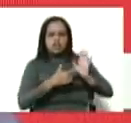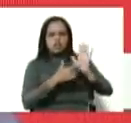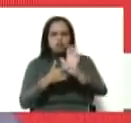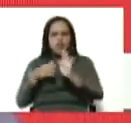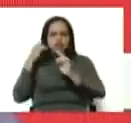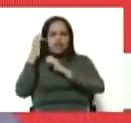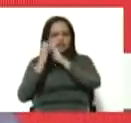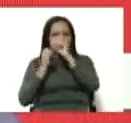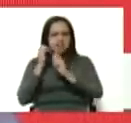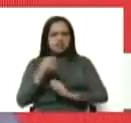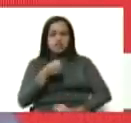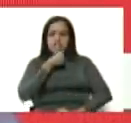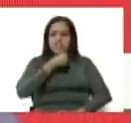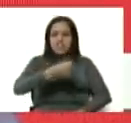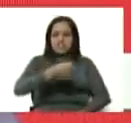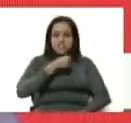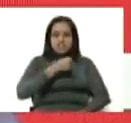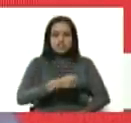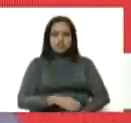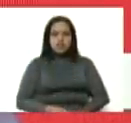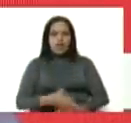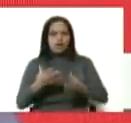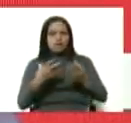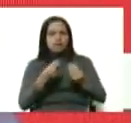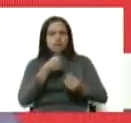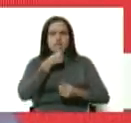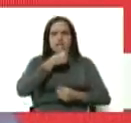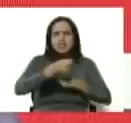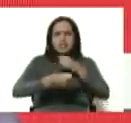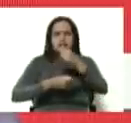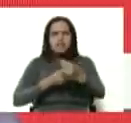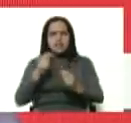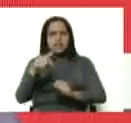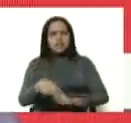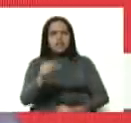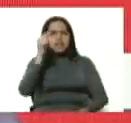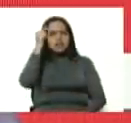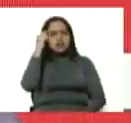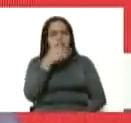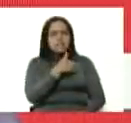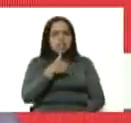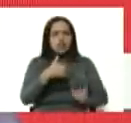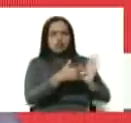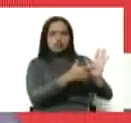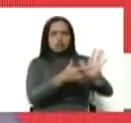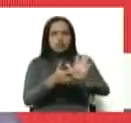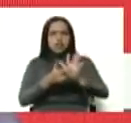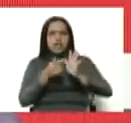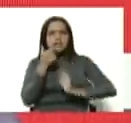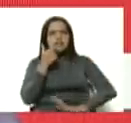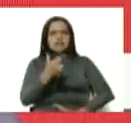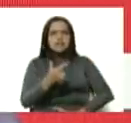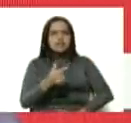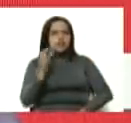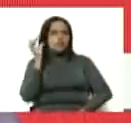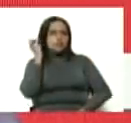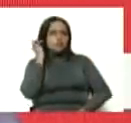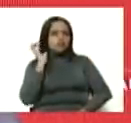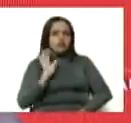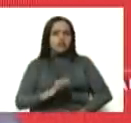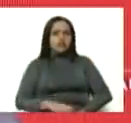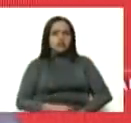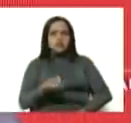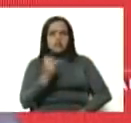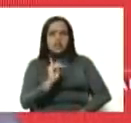videos de una entrevista, son varias entrevistas que ha dado el día de hoy, pero quiero mostrar lo que dice esta señora que forma